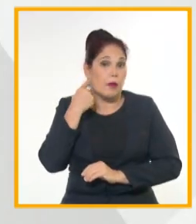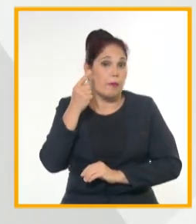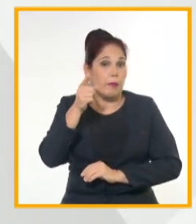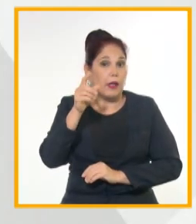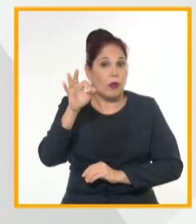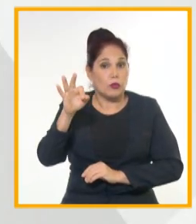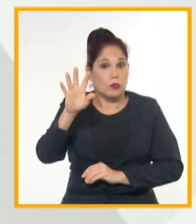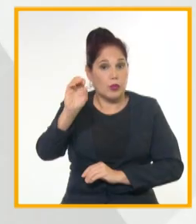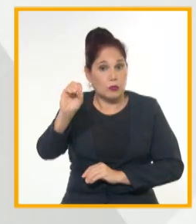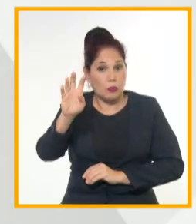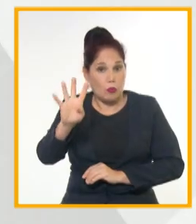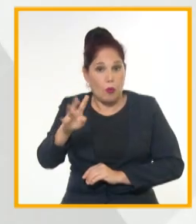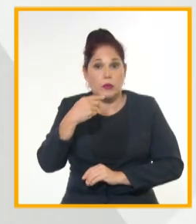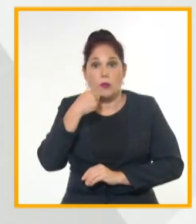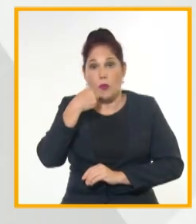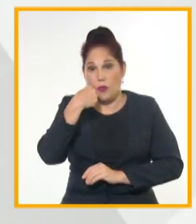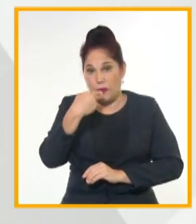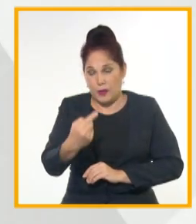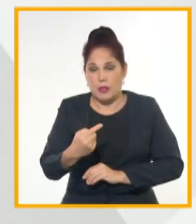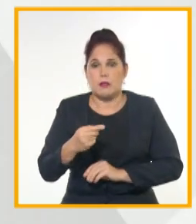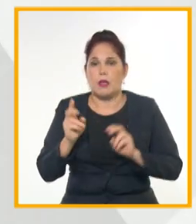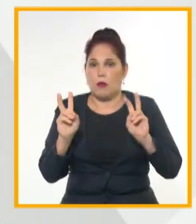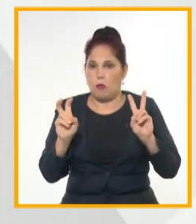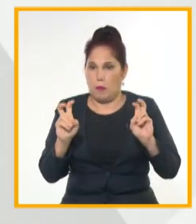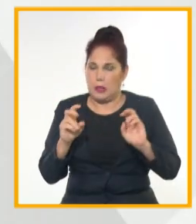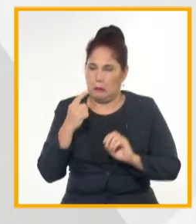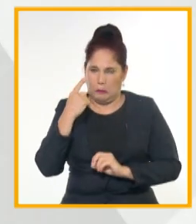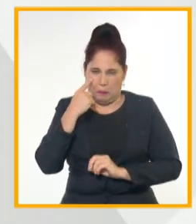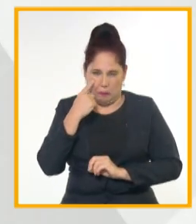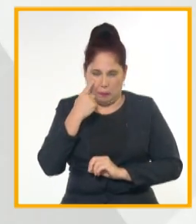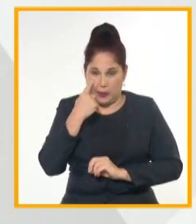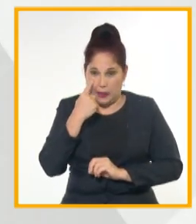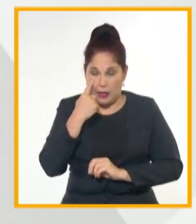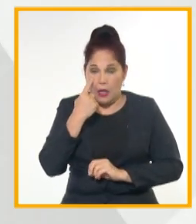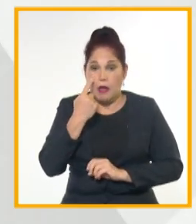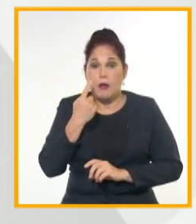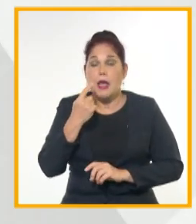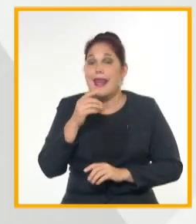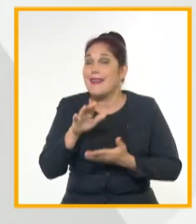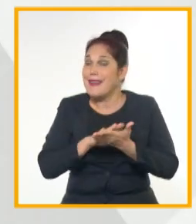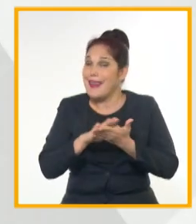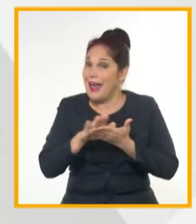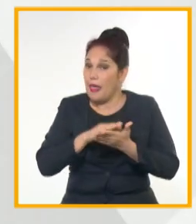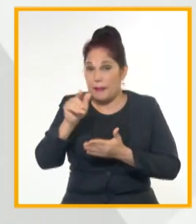lo siguiente, y ahí empiezan las comillas. Escuchen bien. Ninguna persona